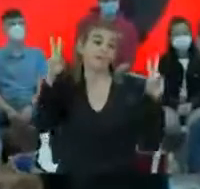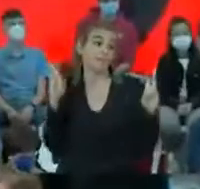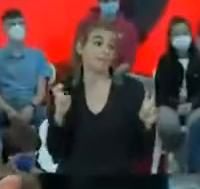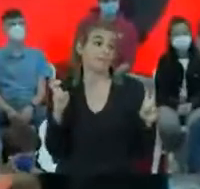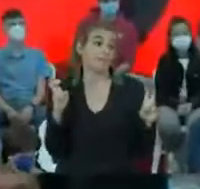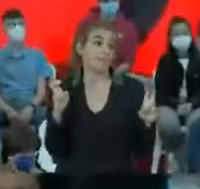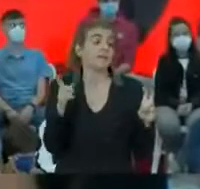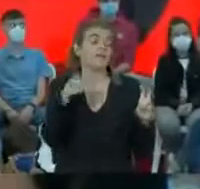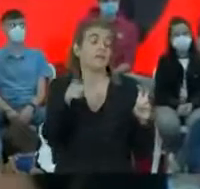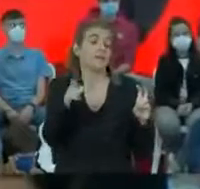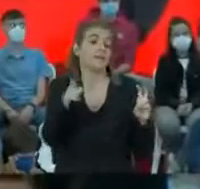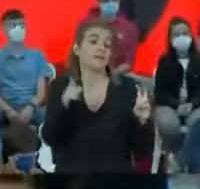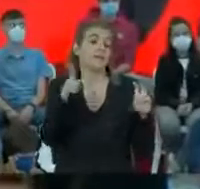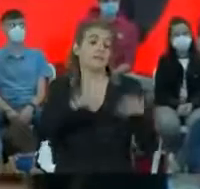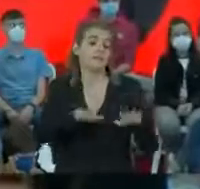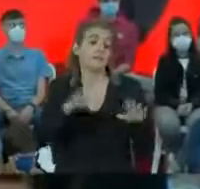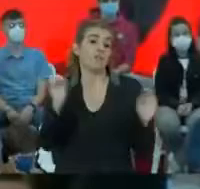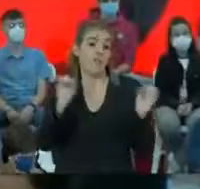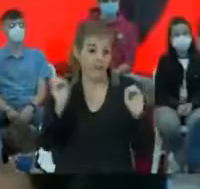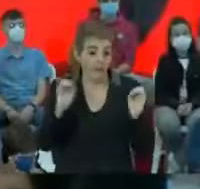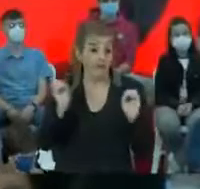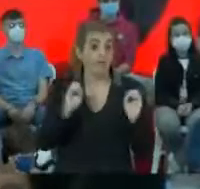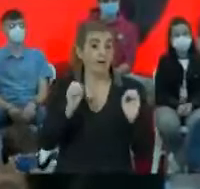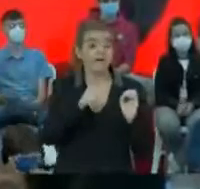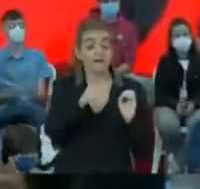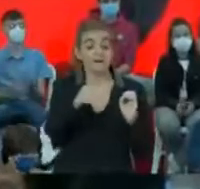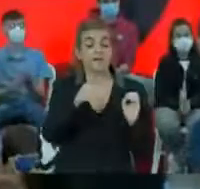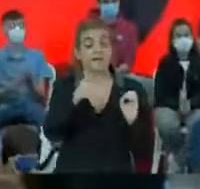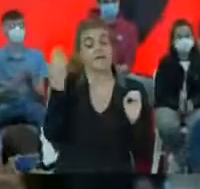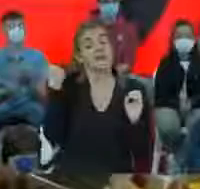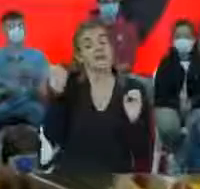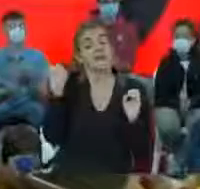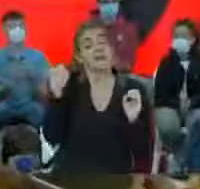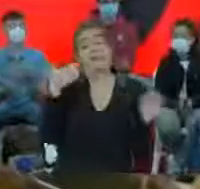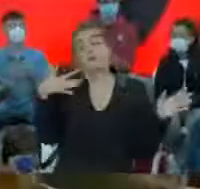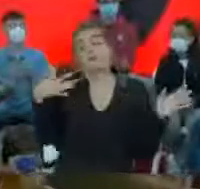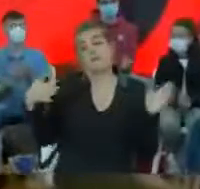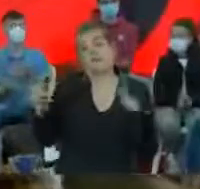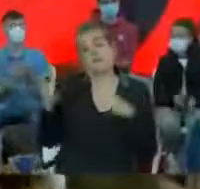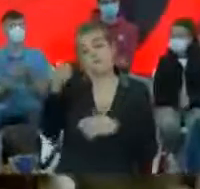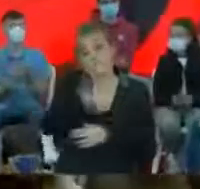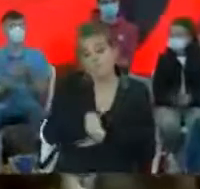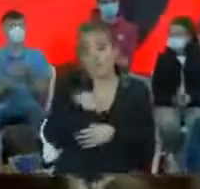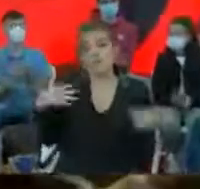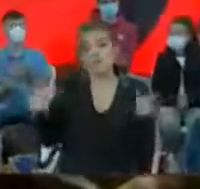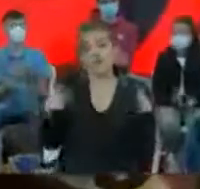durante muchas largas semanas en ese mes de marzo de 2020.